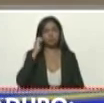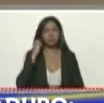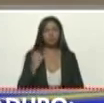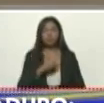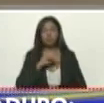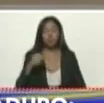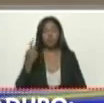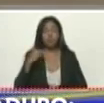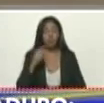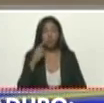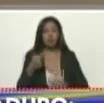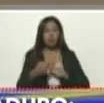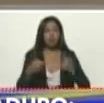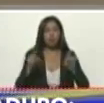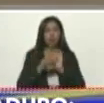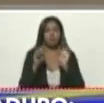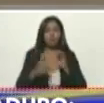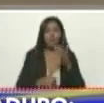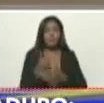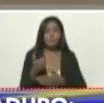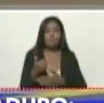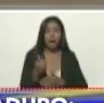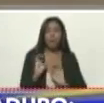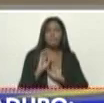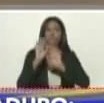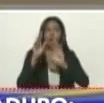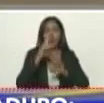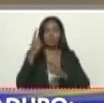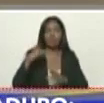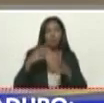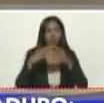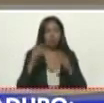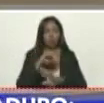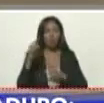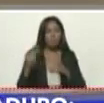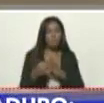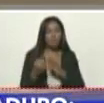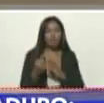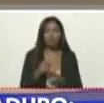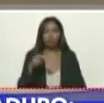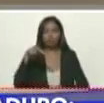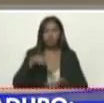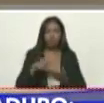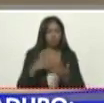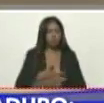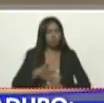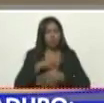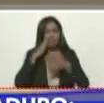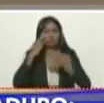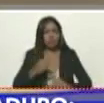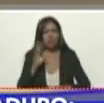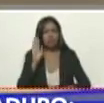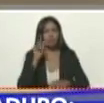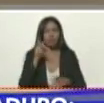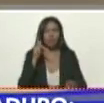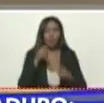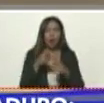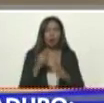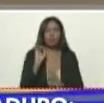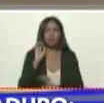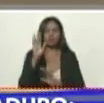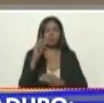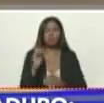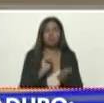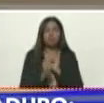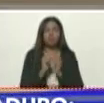Nosotros tenemos, mira, que crecer más en baloncesto. Tenemos todo para un salto de calidad. Llevar el baloncesto, llevar el